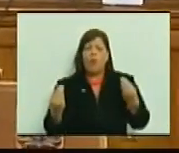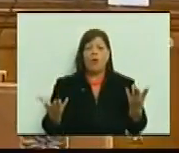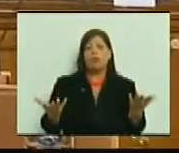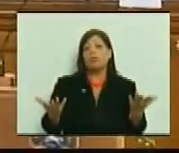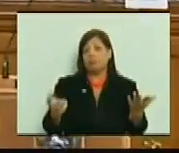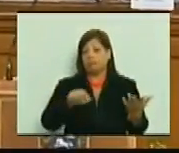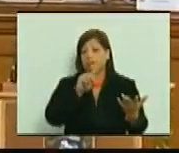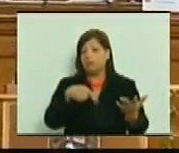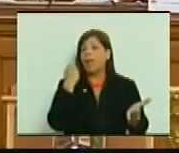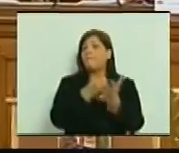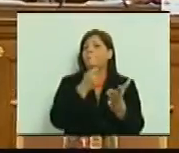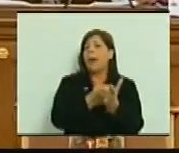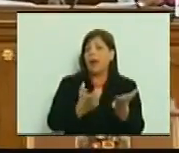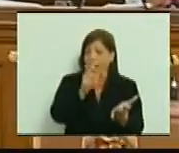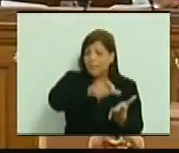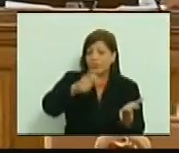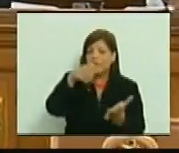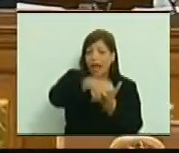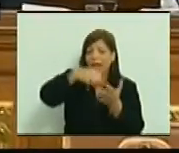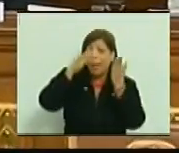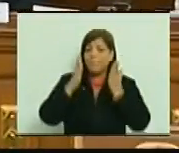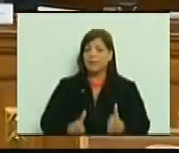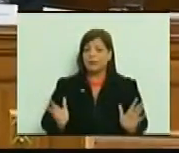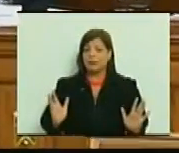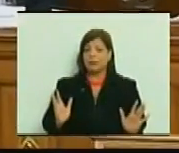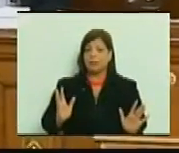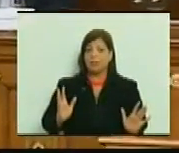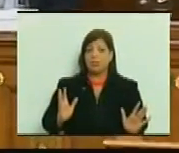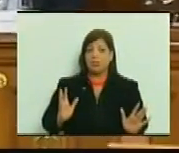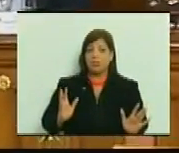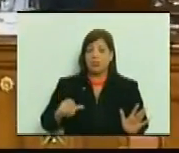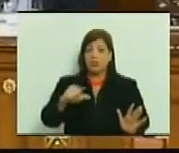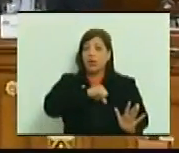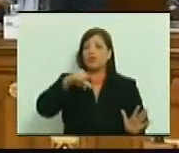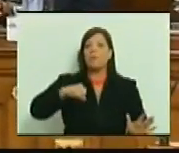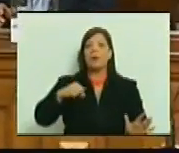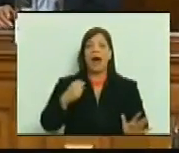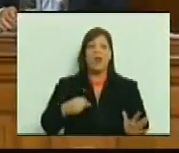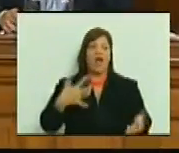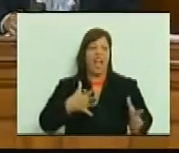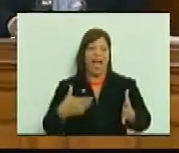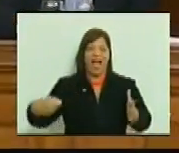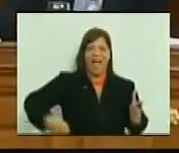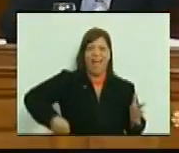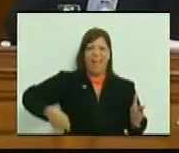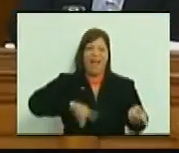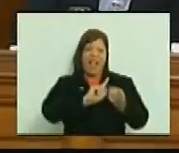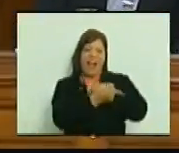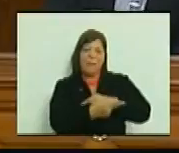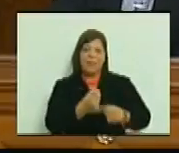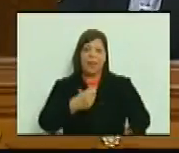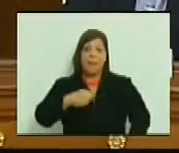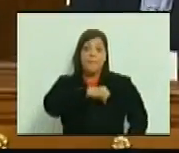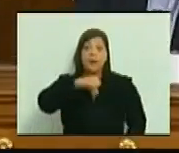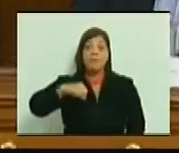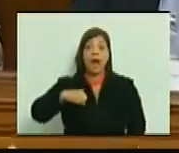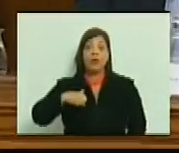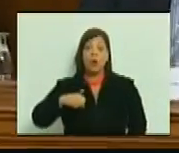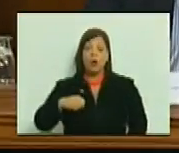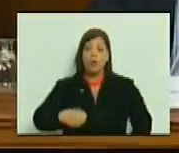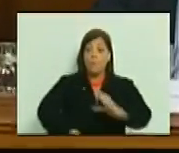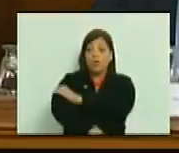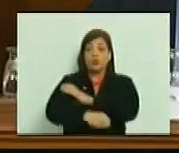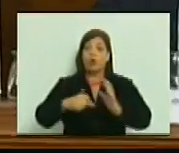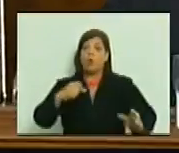Que se les pague. Porque si no se los compra el privado y el privado le cambia el precio, o es que no hemos hecho